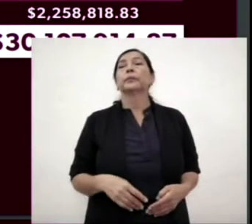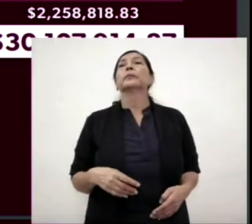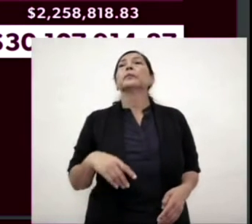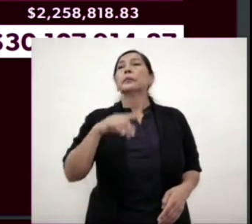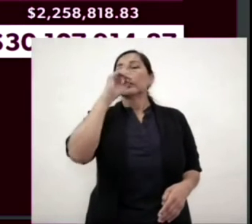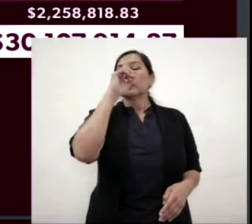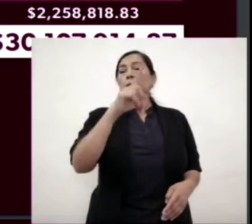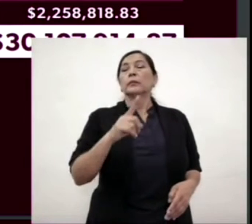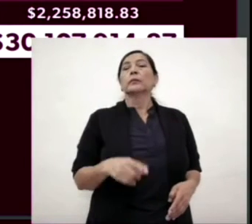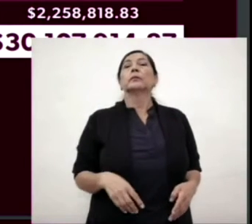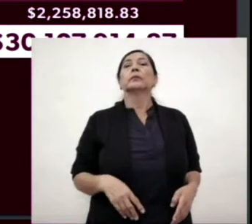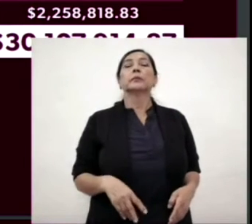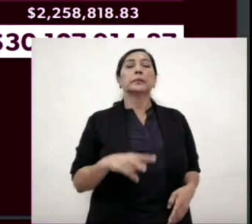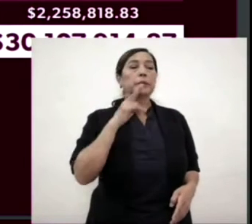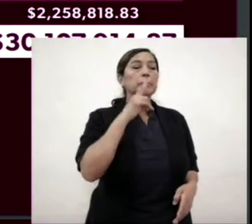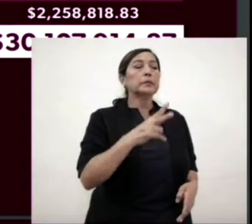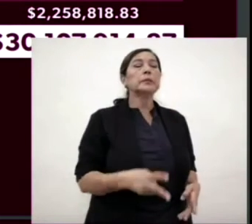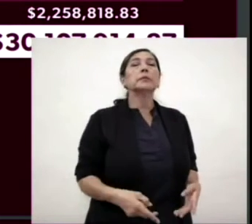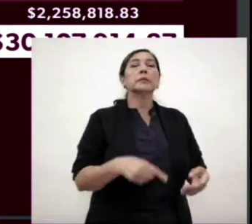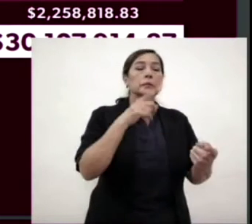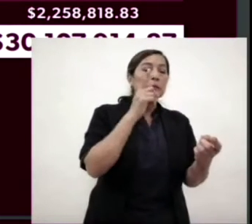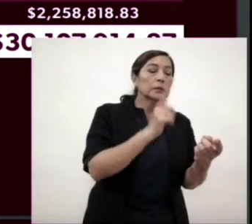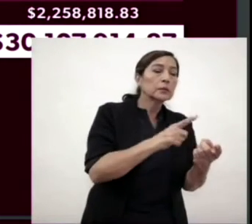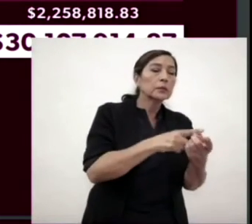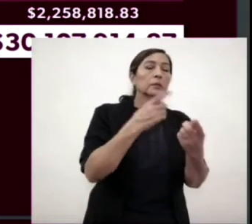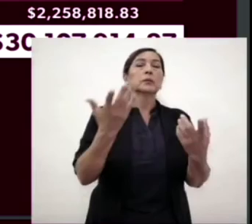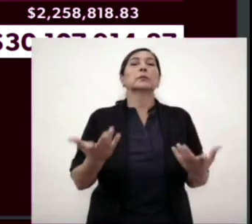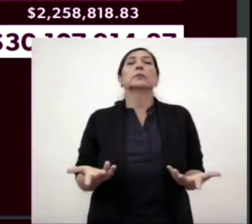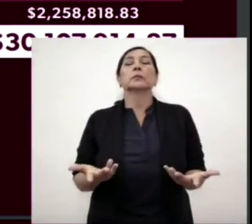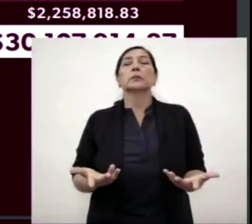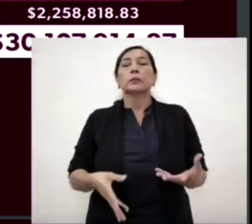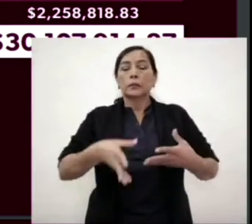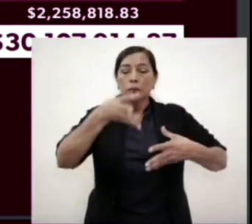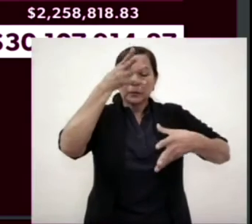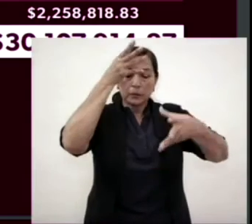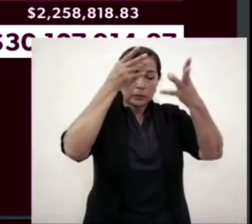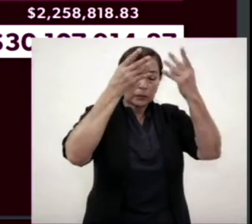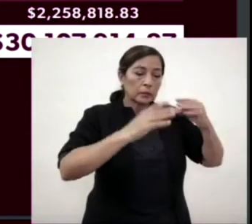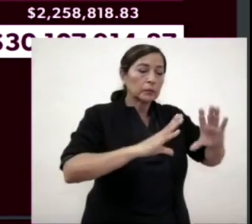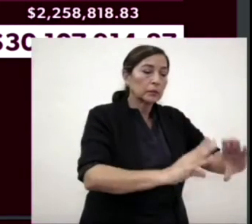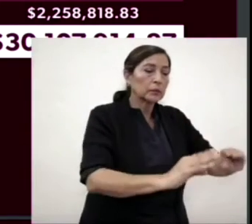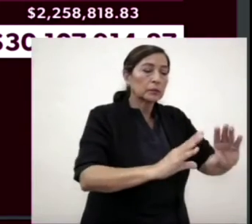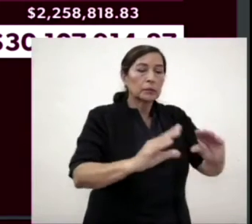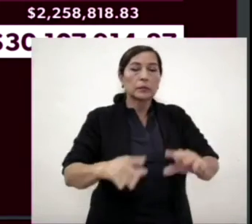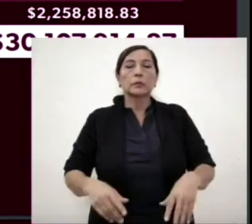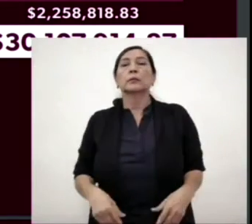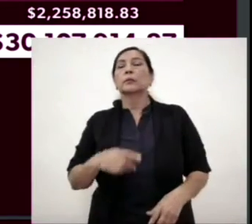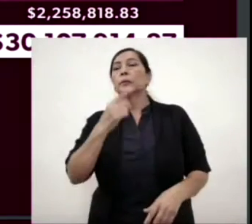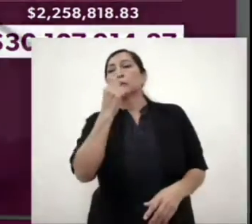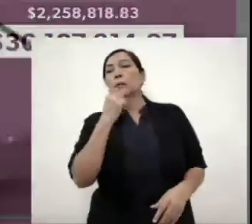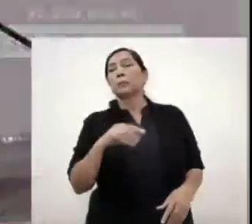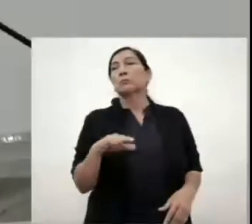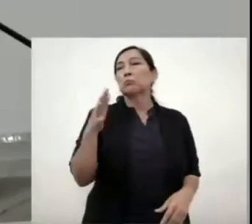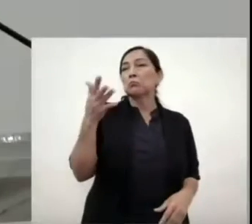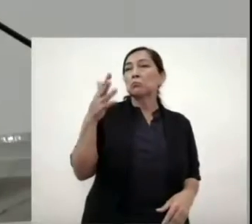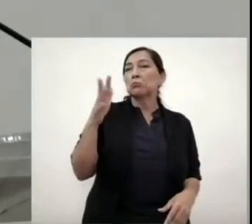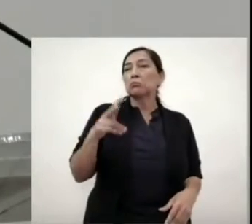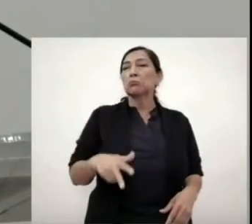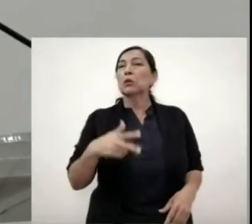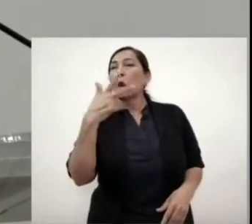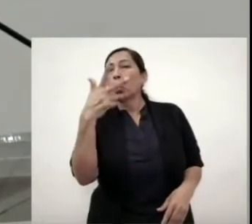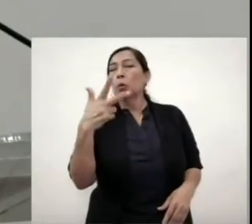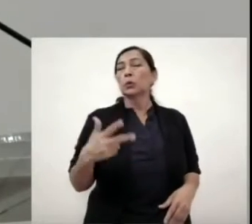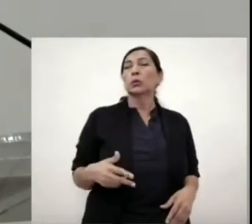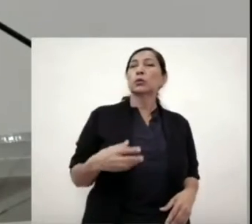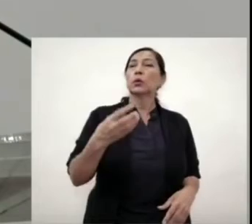los convenios, ver dónde se van a capacitar los policías. Esto nos puede llevar quizás 8 o 9 meses de capacitaciones, porque